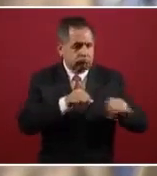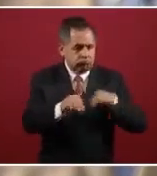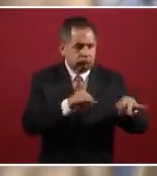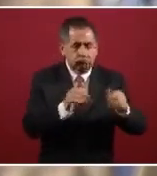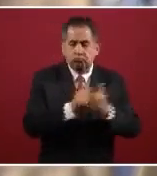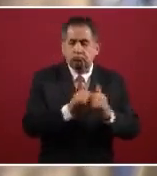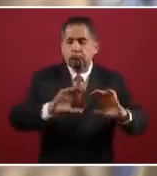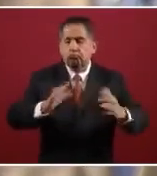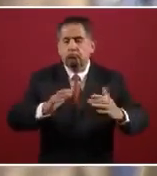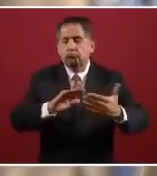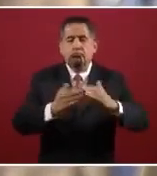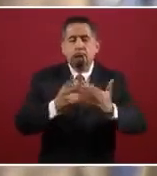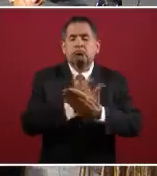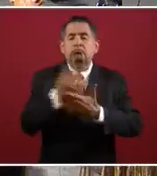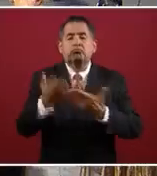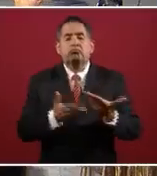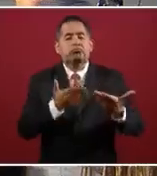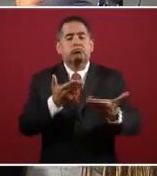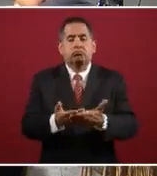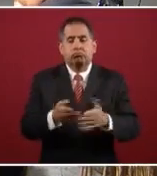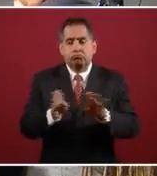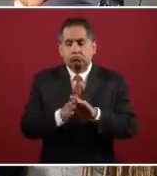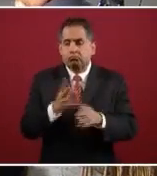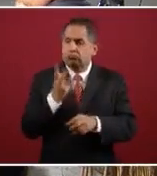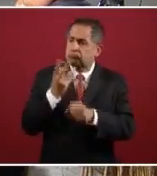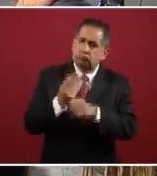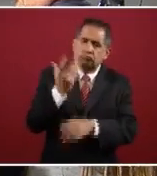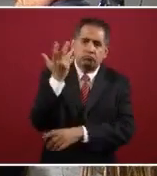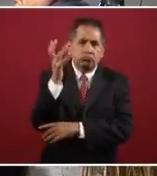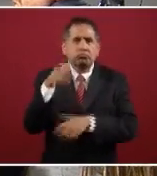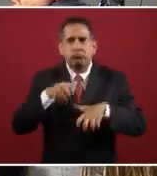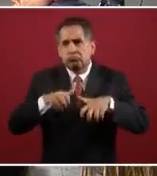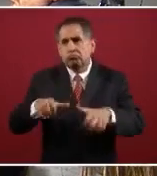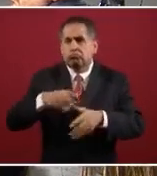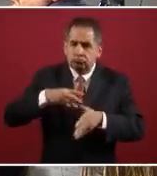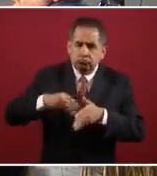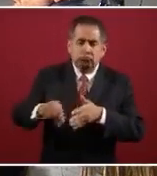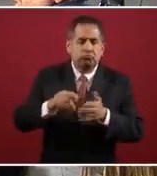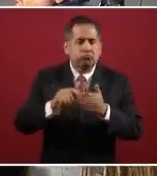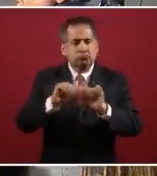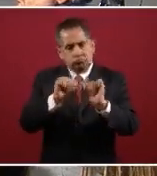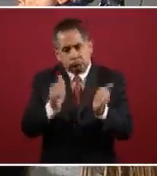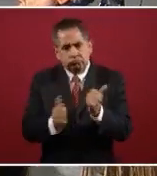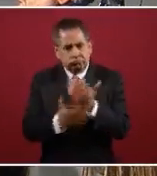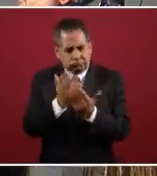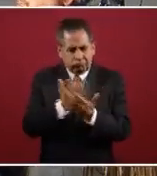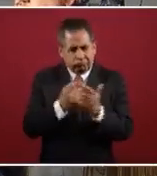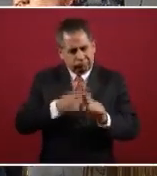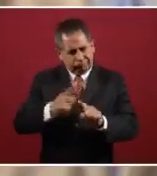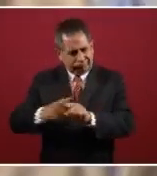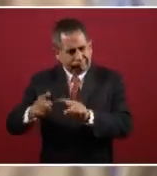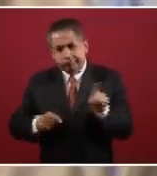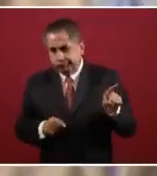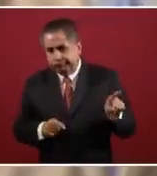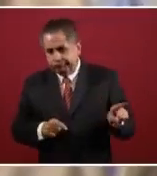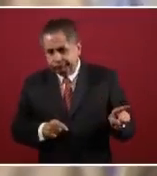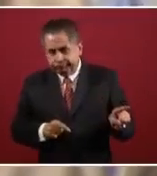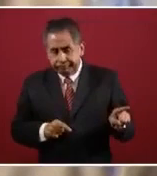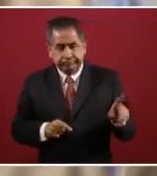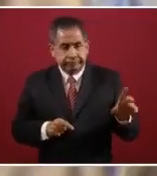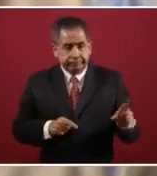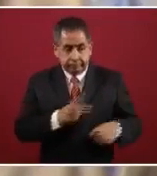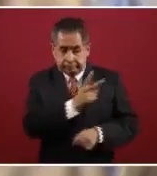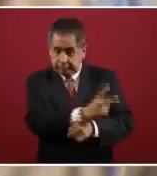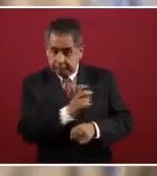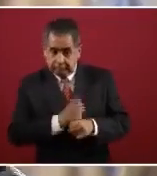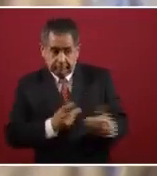con comunidades en proyectos productivos de este tipo, reforestación, artesanías y diversos proyectos. Y en caso de